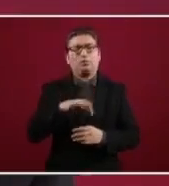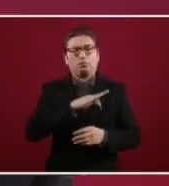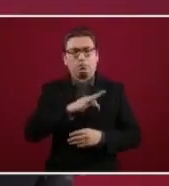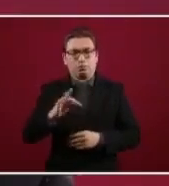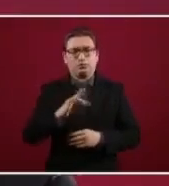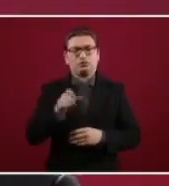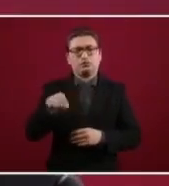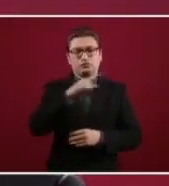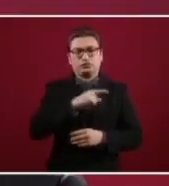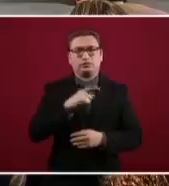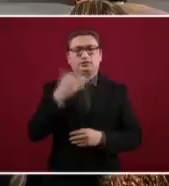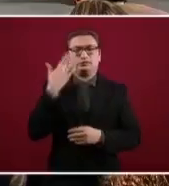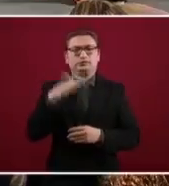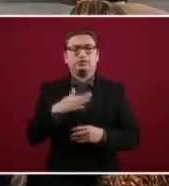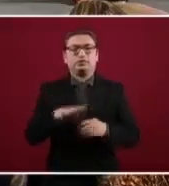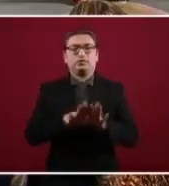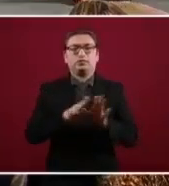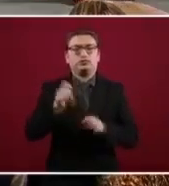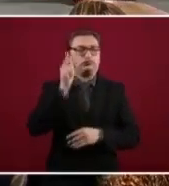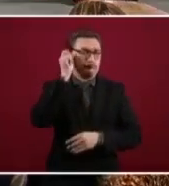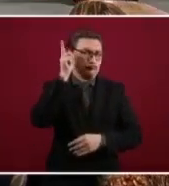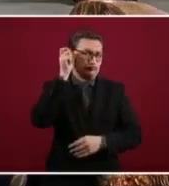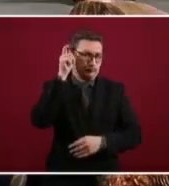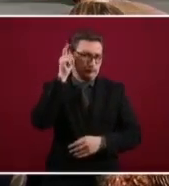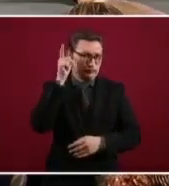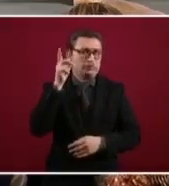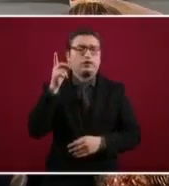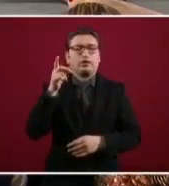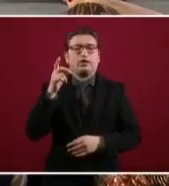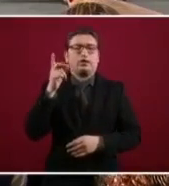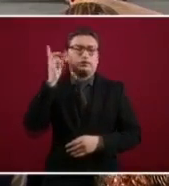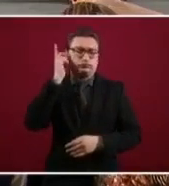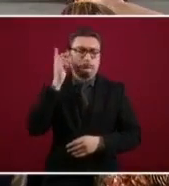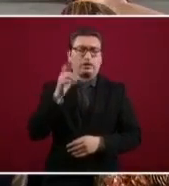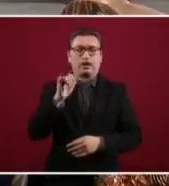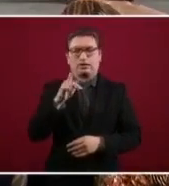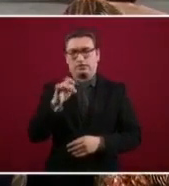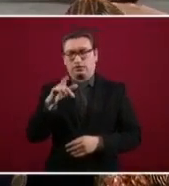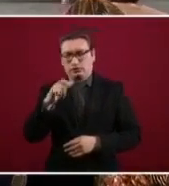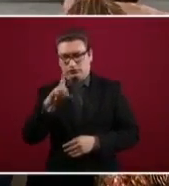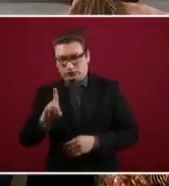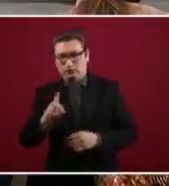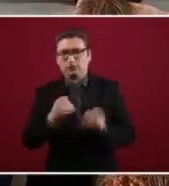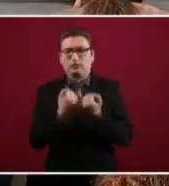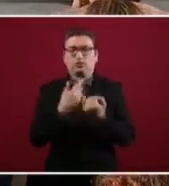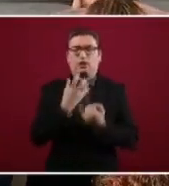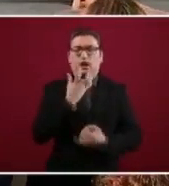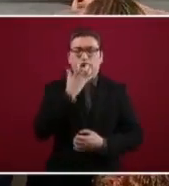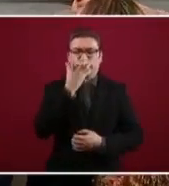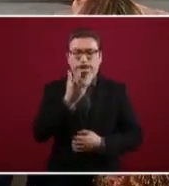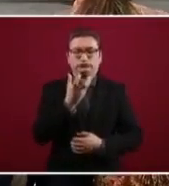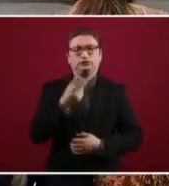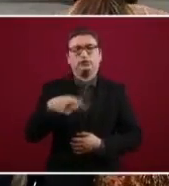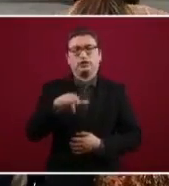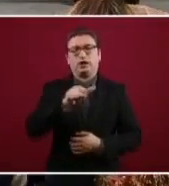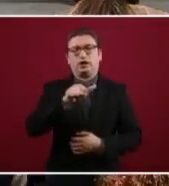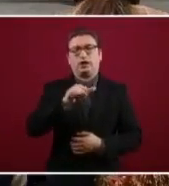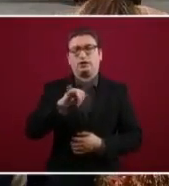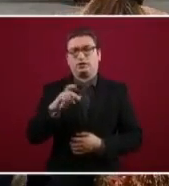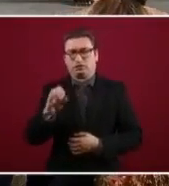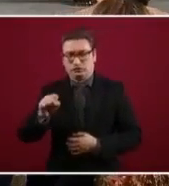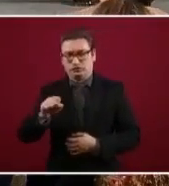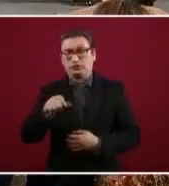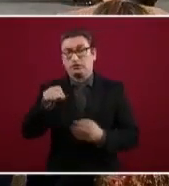desde la semana pasada ya lo pueden hacer y en los sistemas ios lo podrán hacer a partir de este viernes